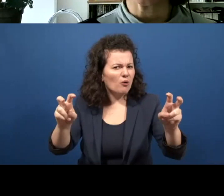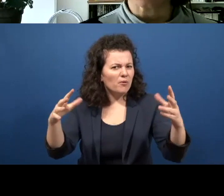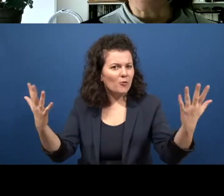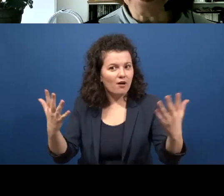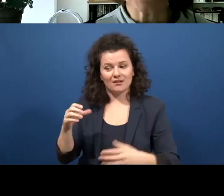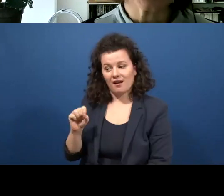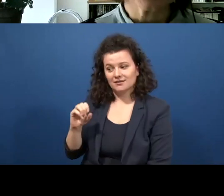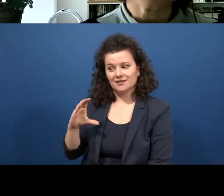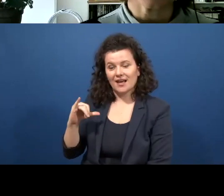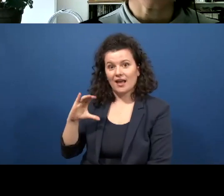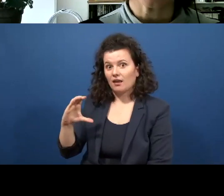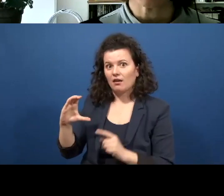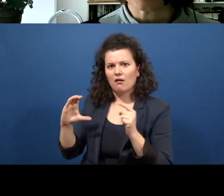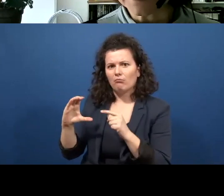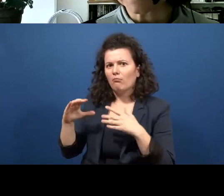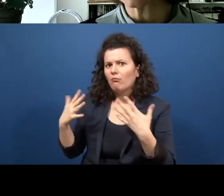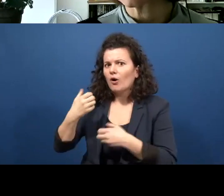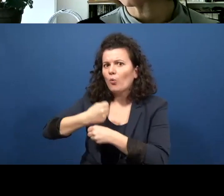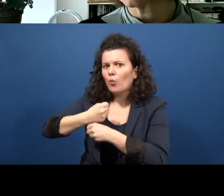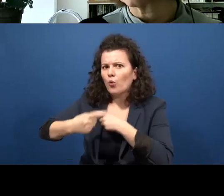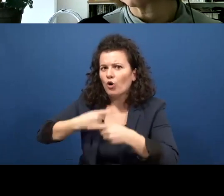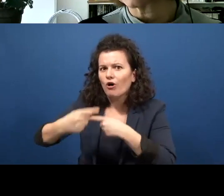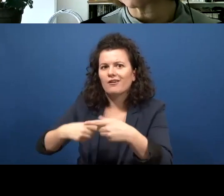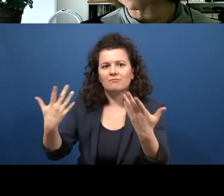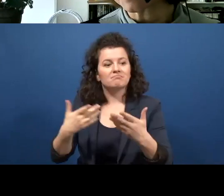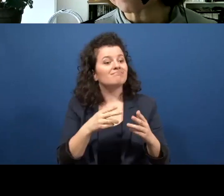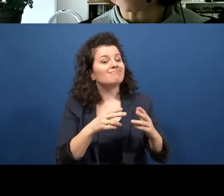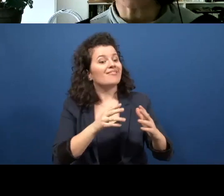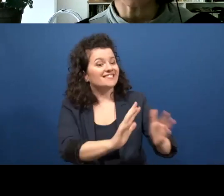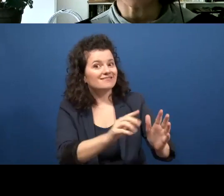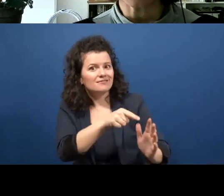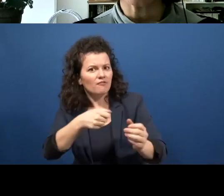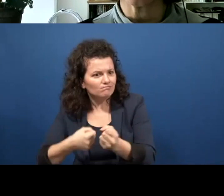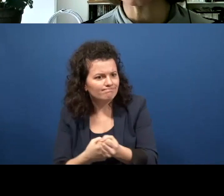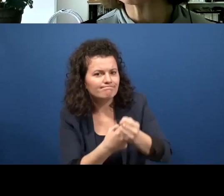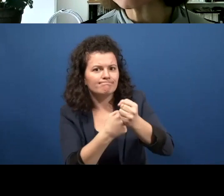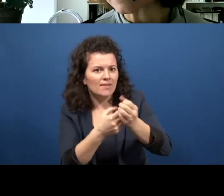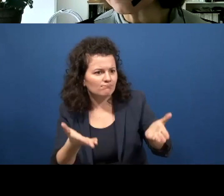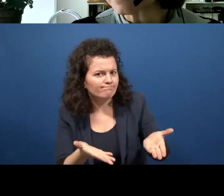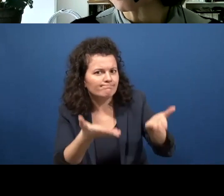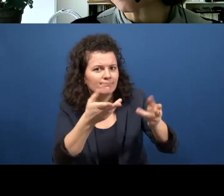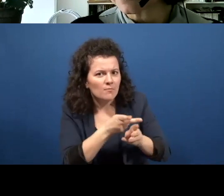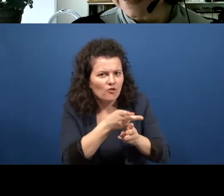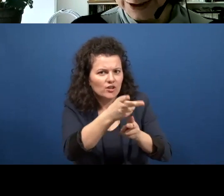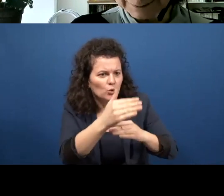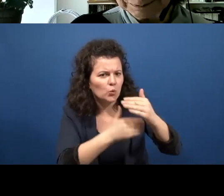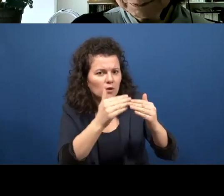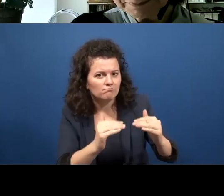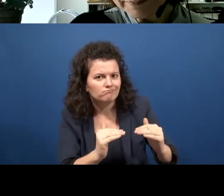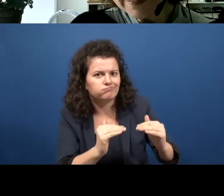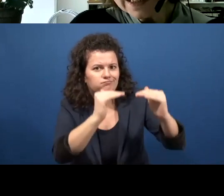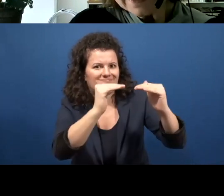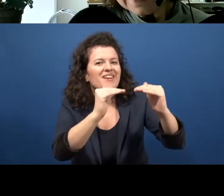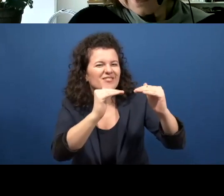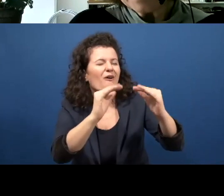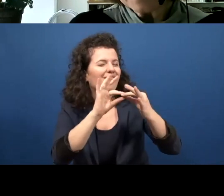día de hoy acerca de lo que está haciendo SKIC para ayudar con la profesionalización y el diseño de planes